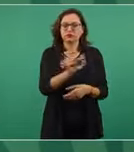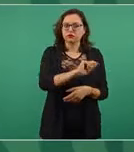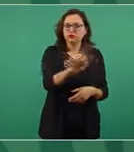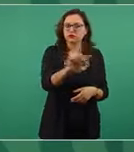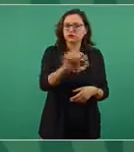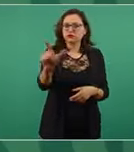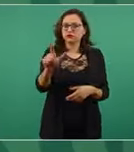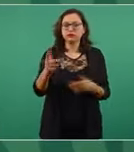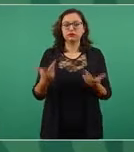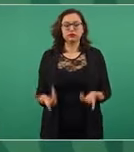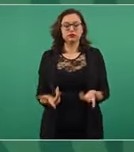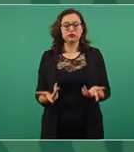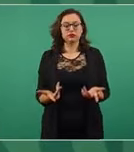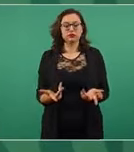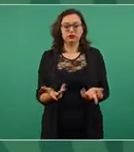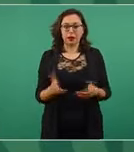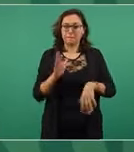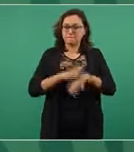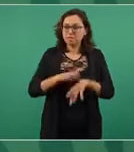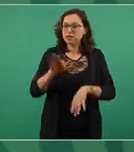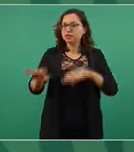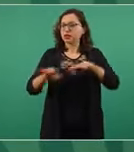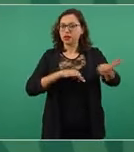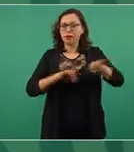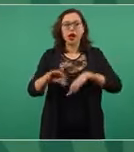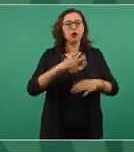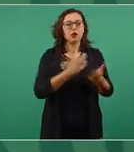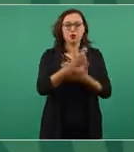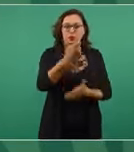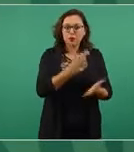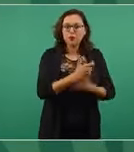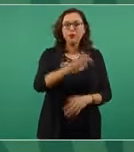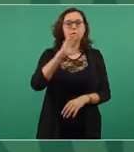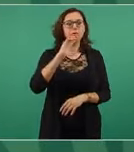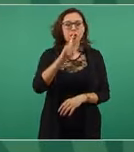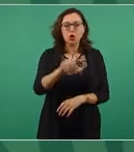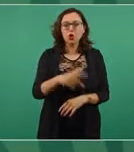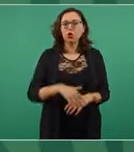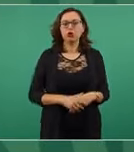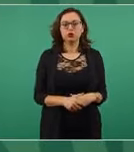Bueno, primero que van a tener empleo, que van a ganar más